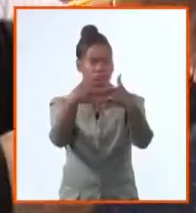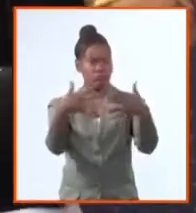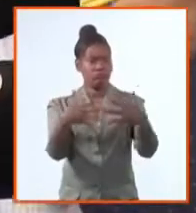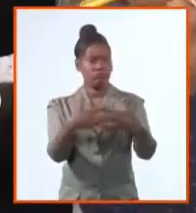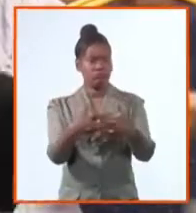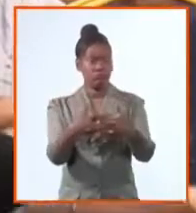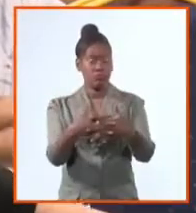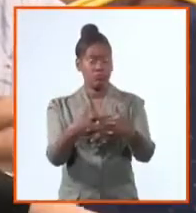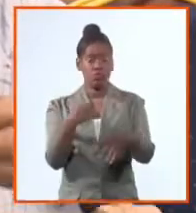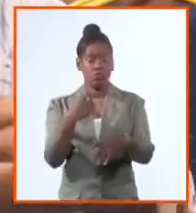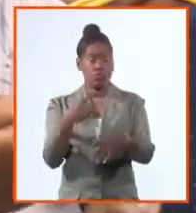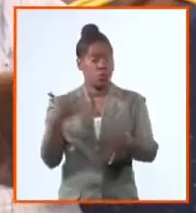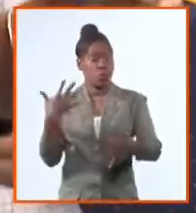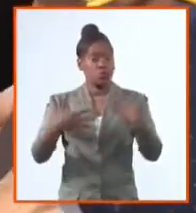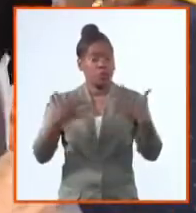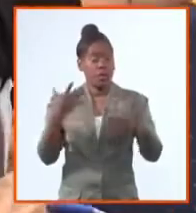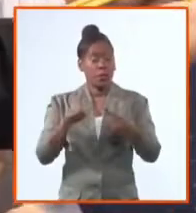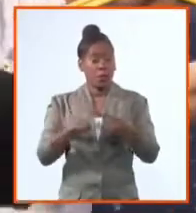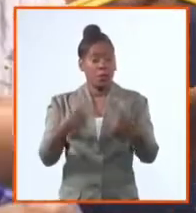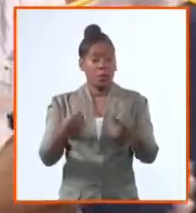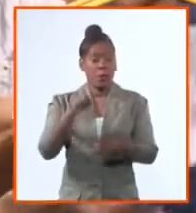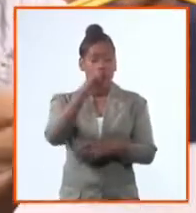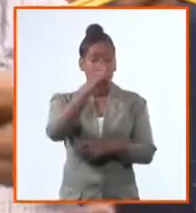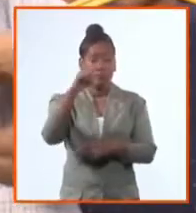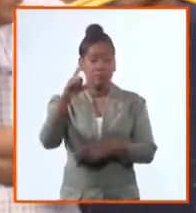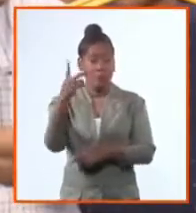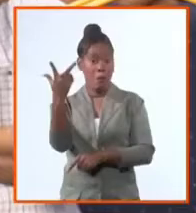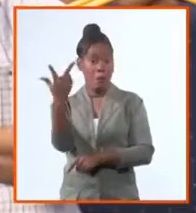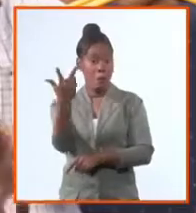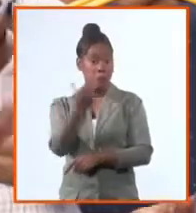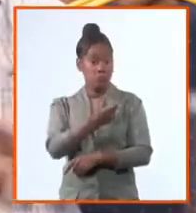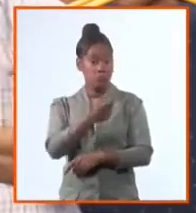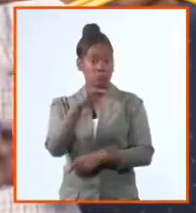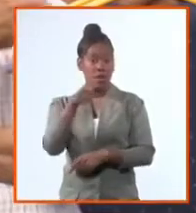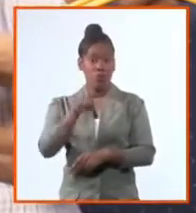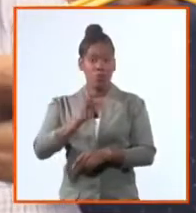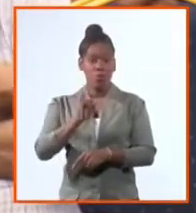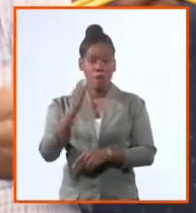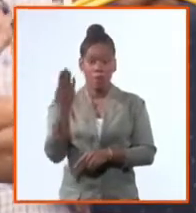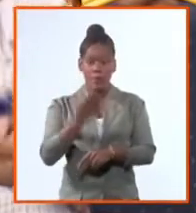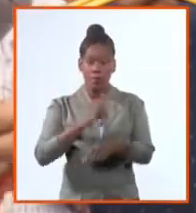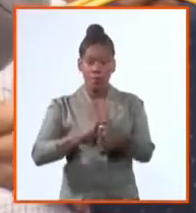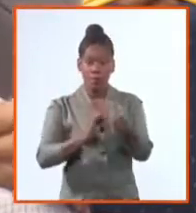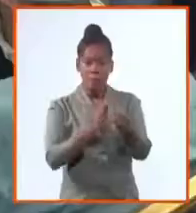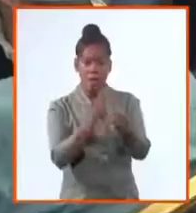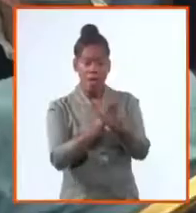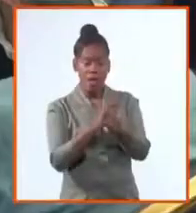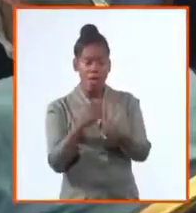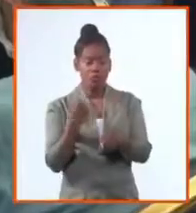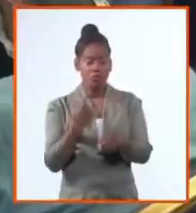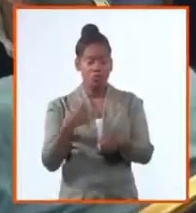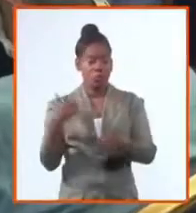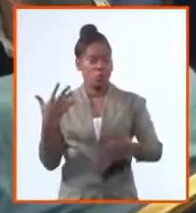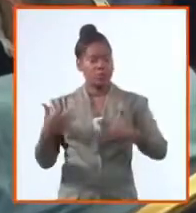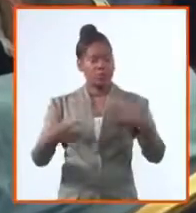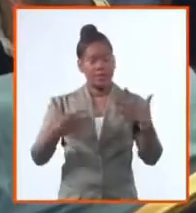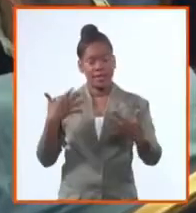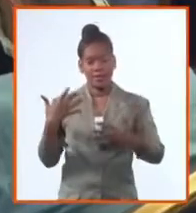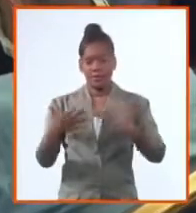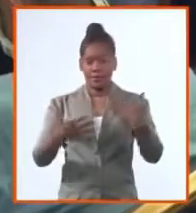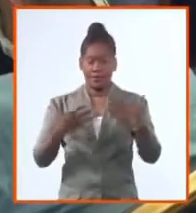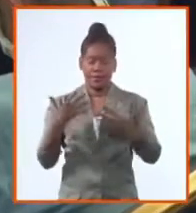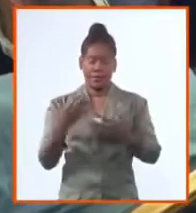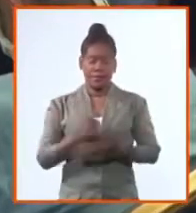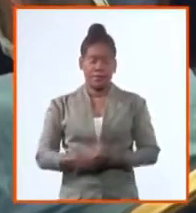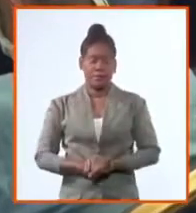todos coadyuvan a que, está bajando el nivel, la gente está con su inmunidad, etcétera, etcétera. Nada, eso era lo que quería decir.